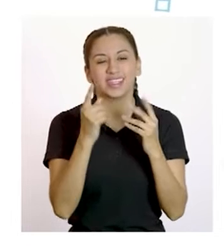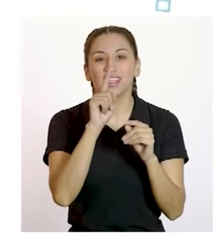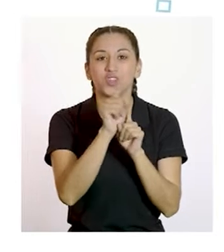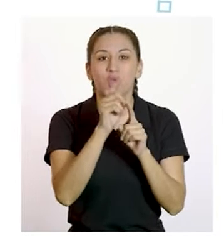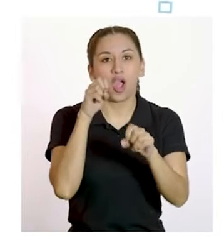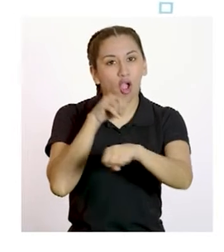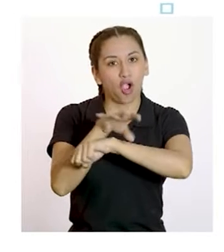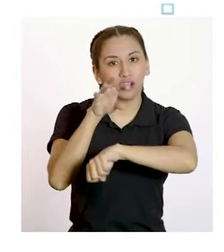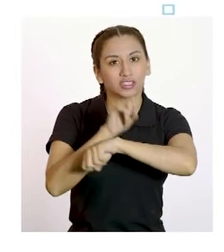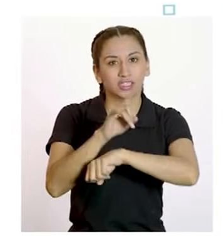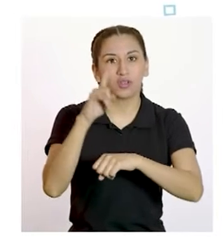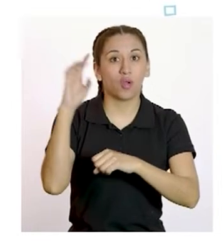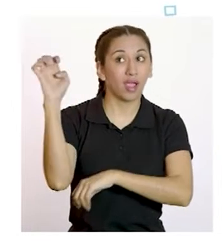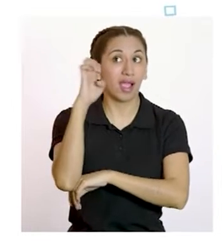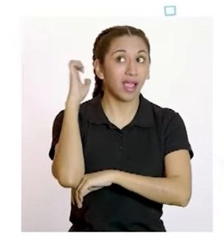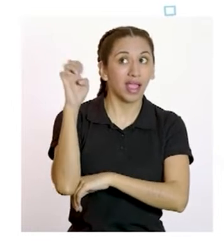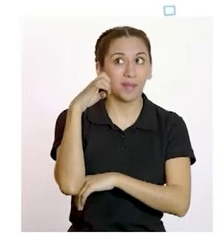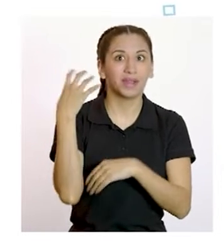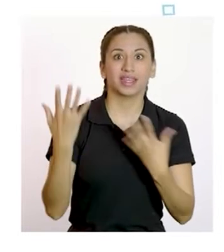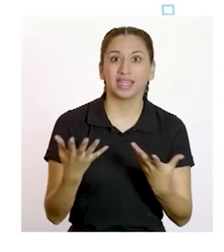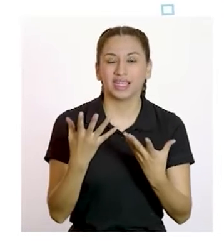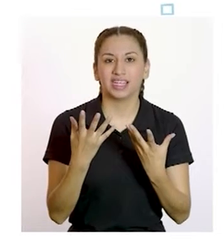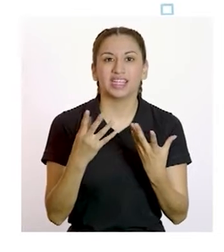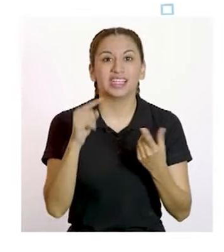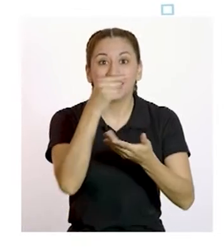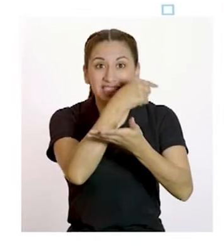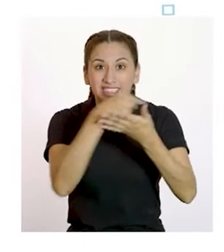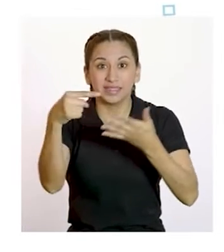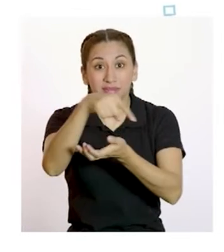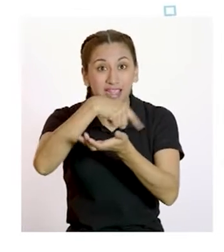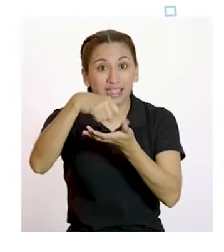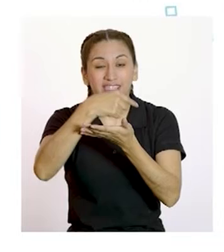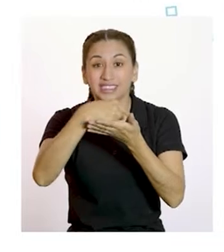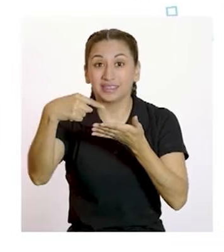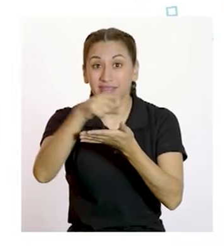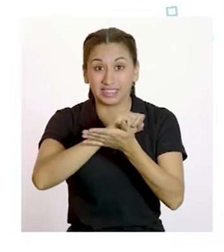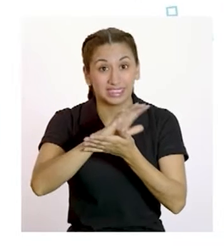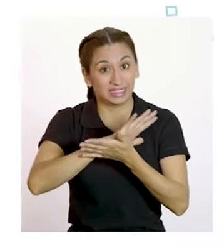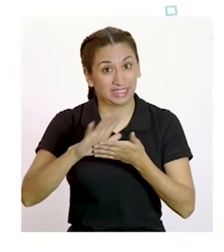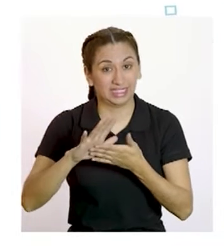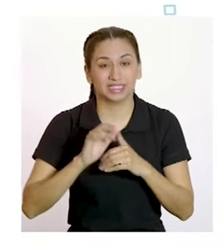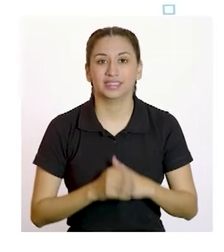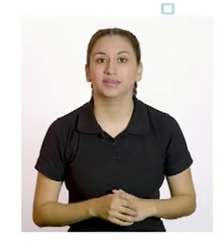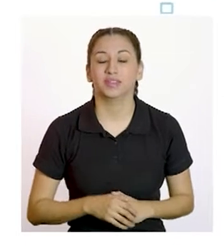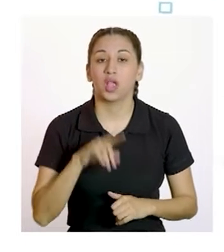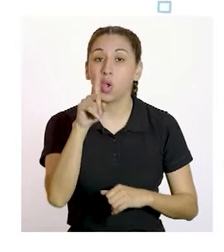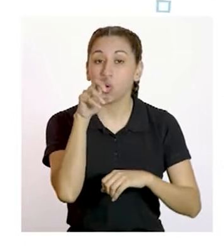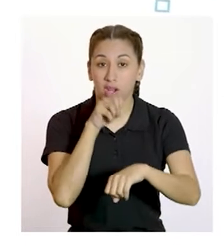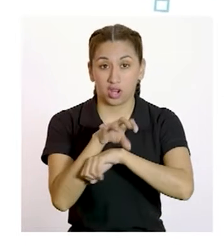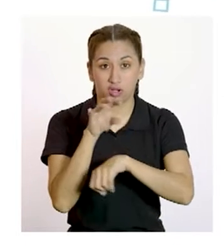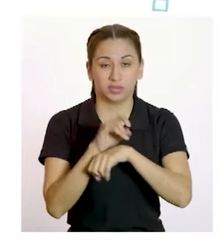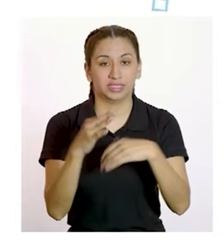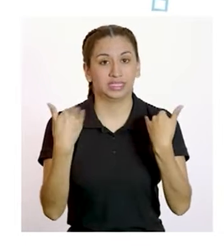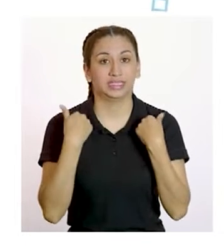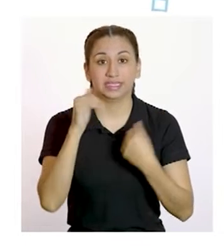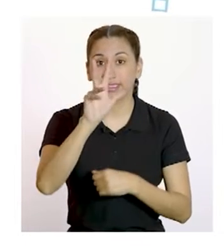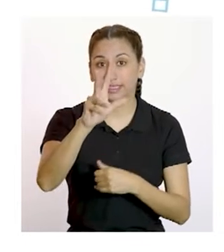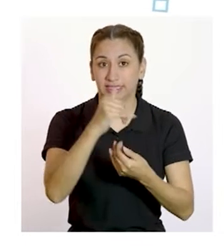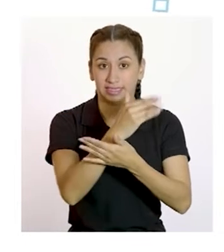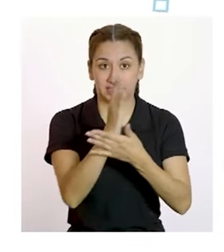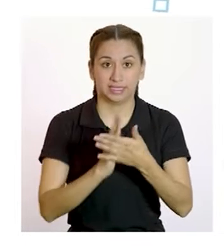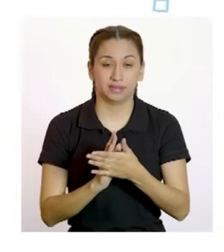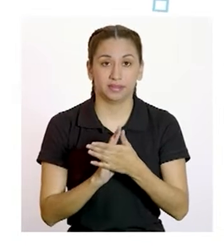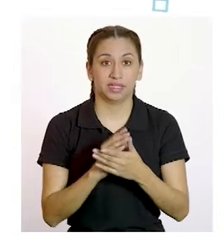algunas recomendaciones ante emergencias durante la fiesta de Semana Santa. Una cartilla de recomendaciones tiene